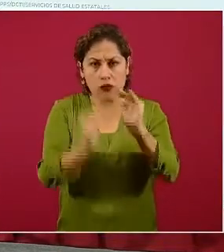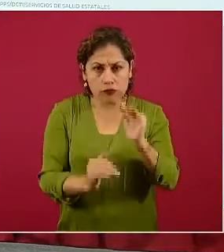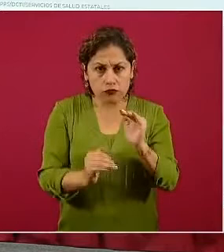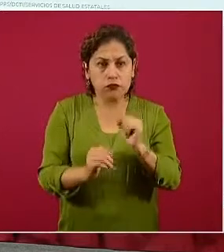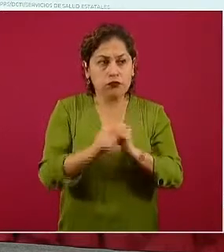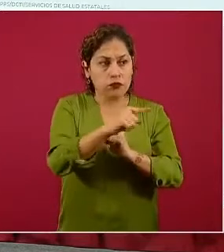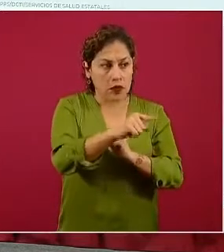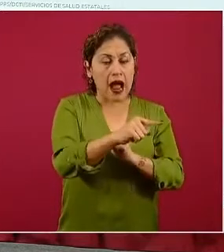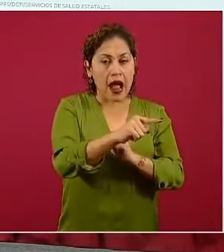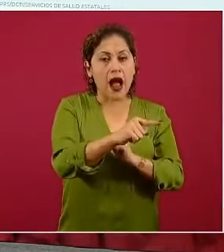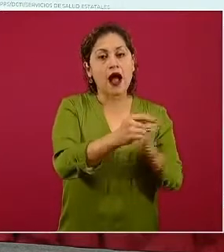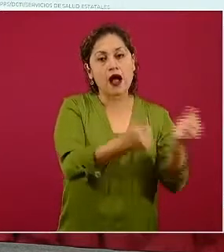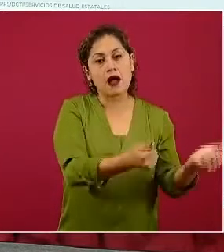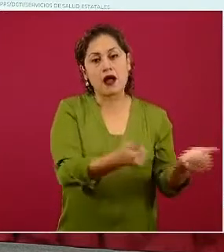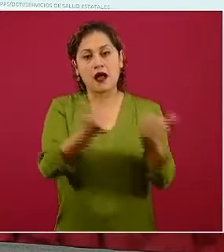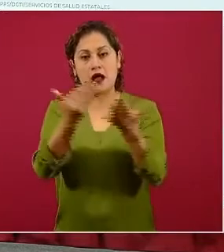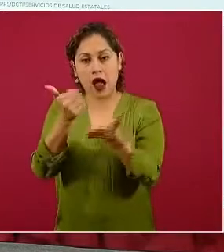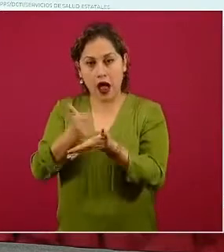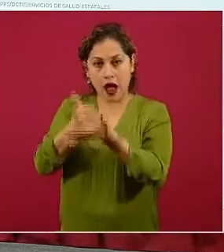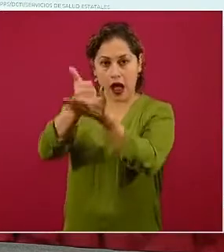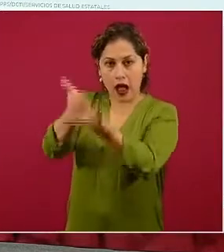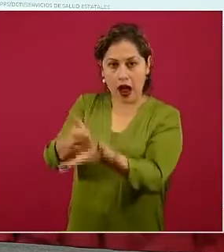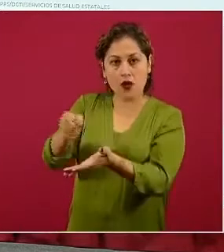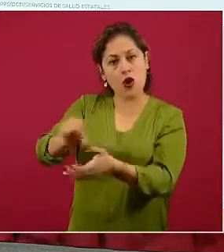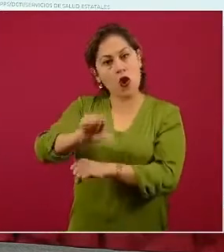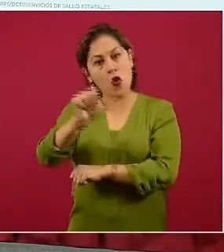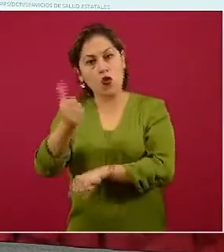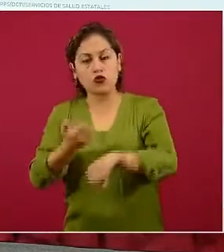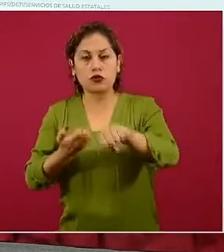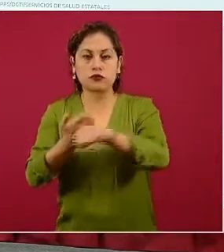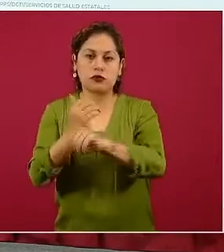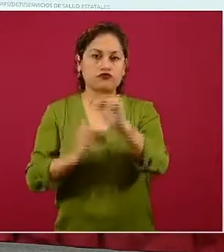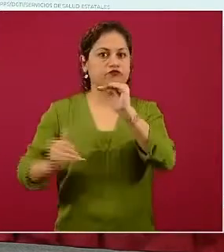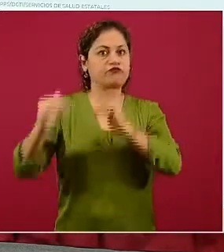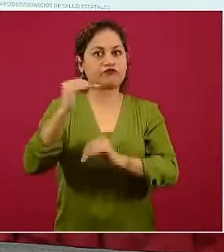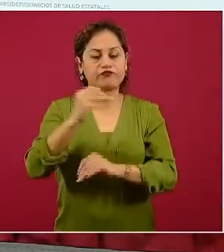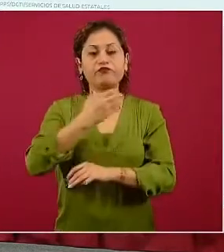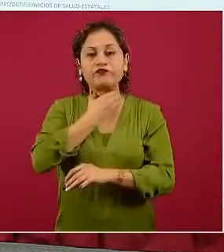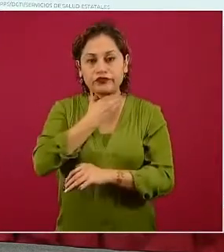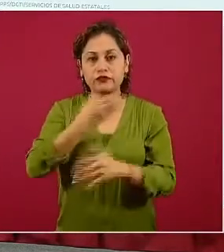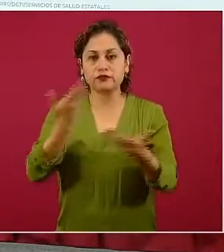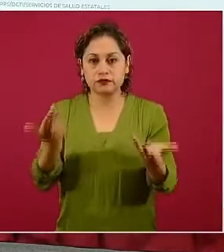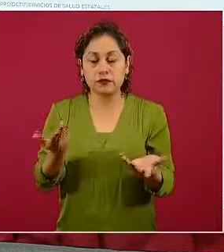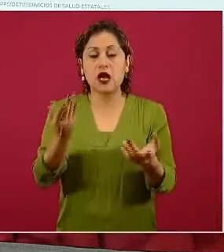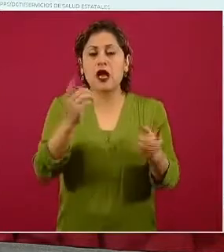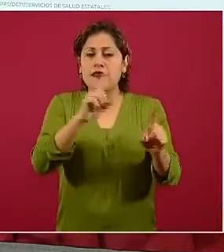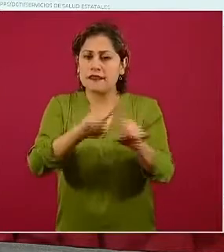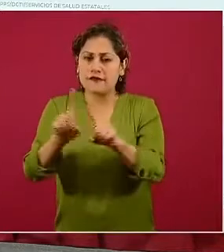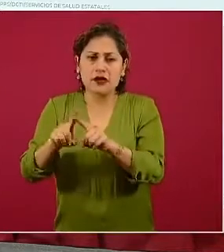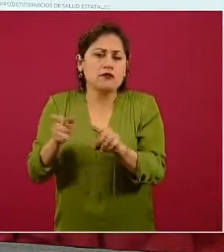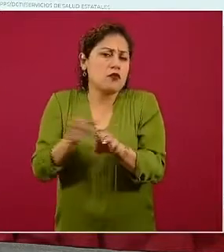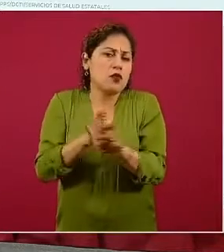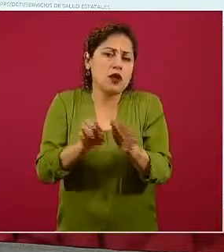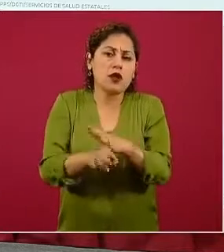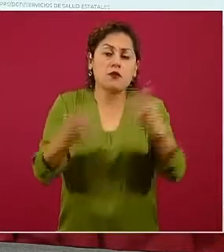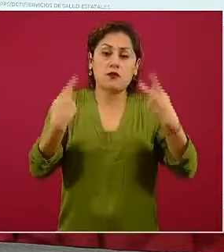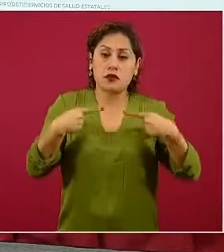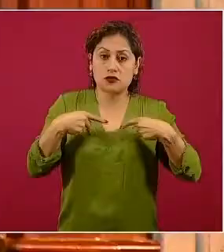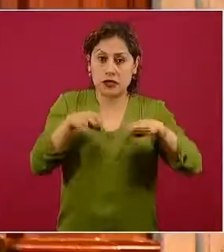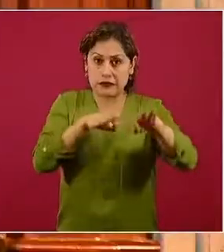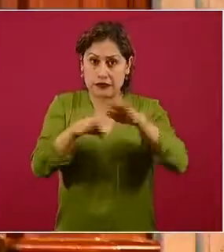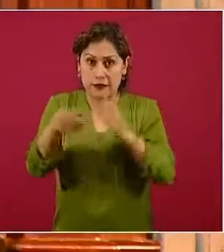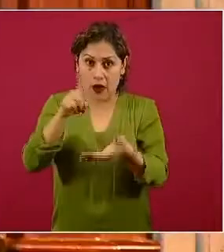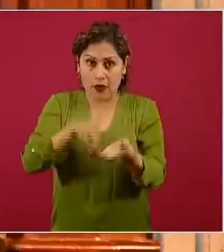ocupación están contribuyendo y apoyando sobre todo con personal médico y paramédico especializado